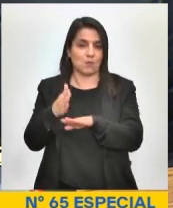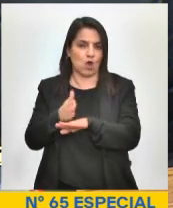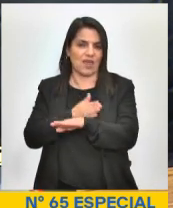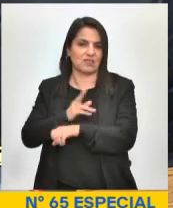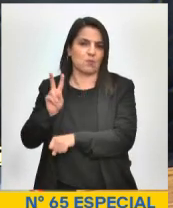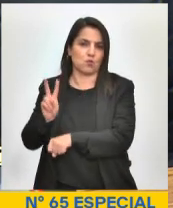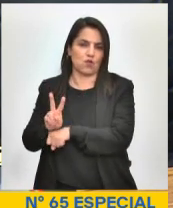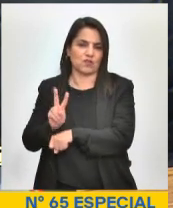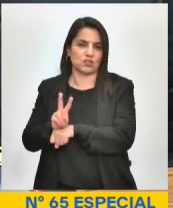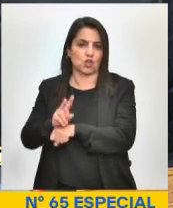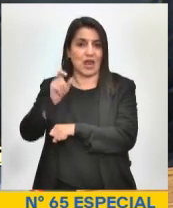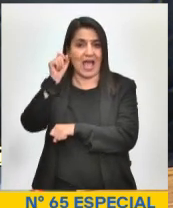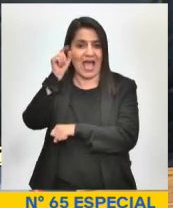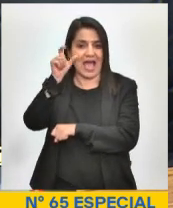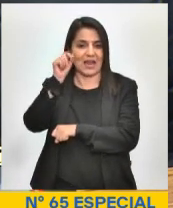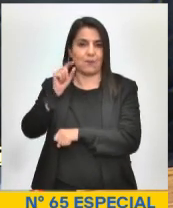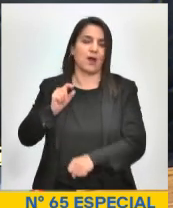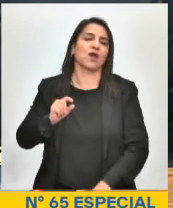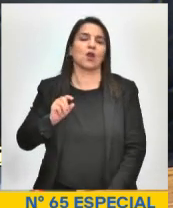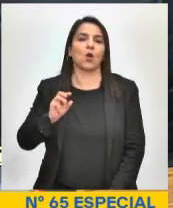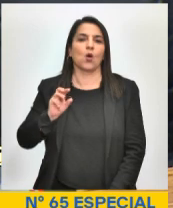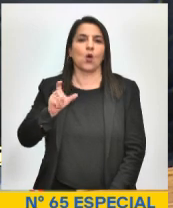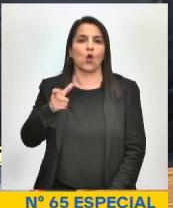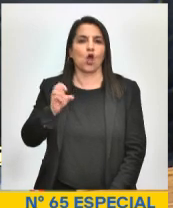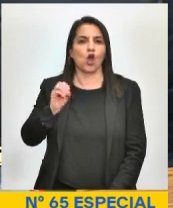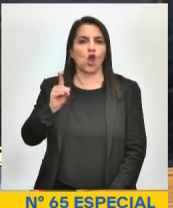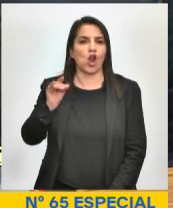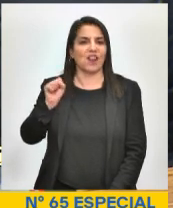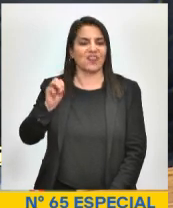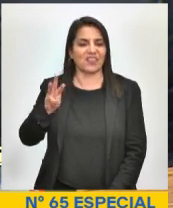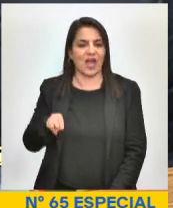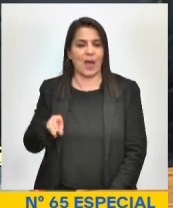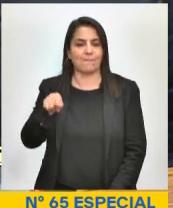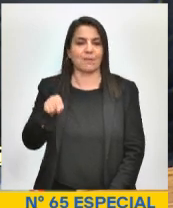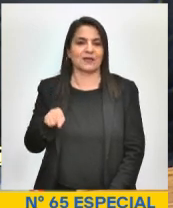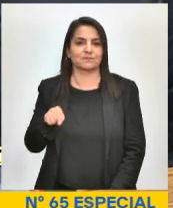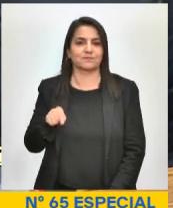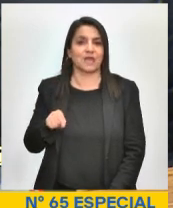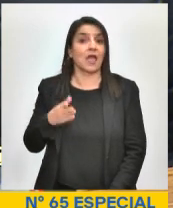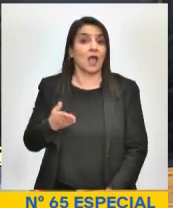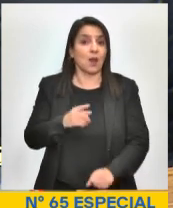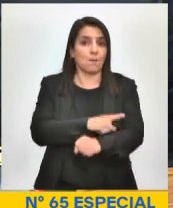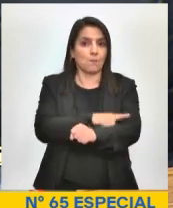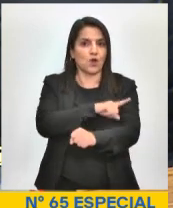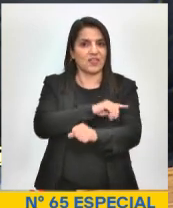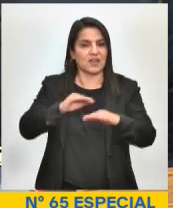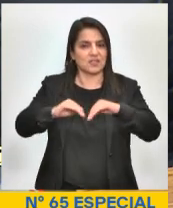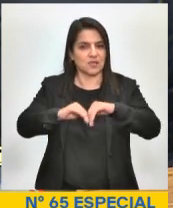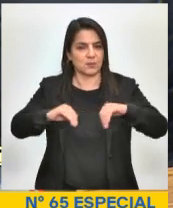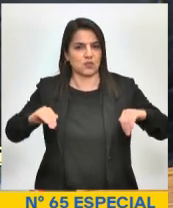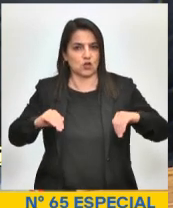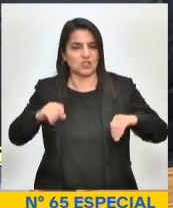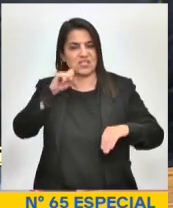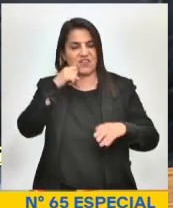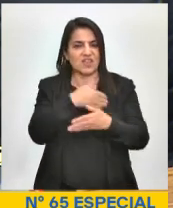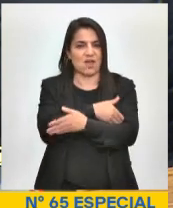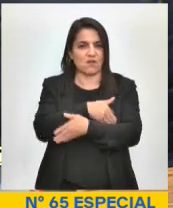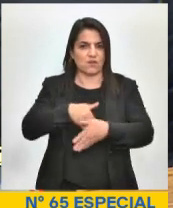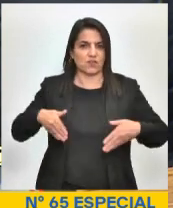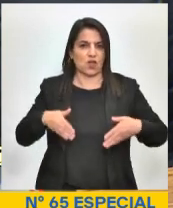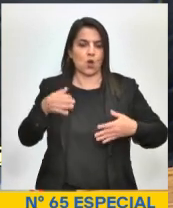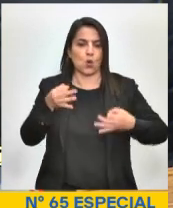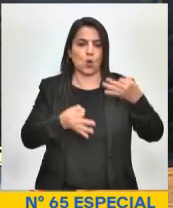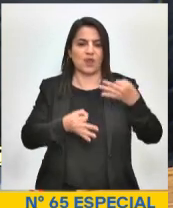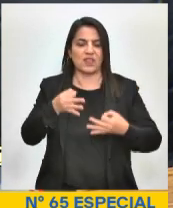Heide, el principio de separación de poderes comporta la neutralidad judicial. En este sentido, es connatural en la actividad